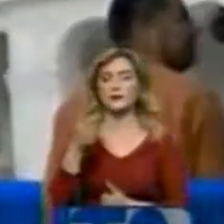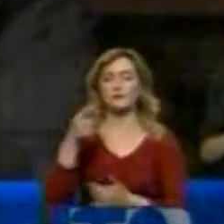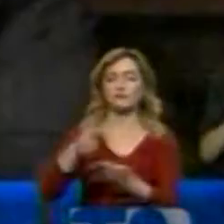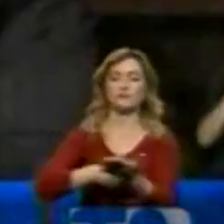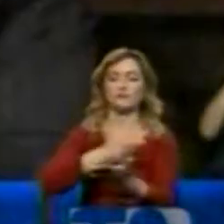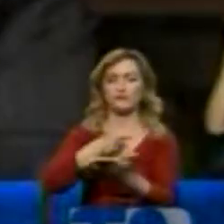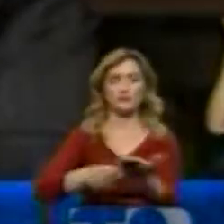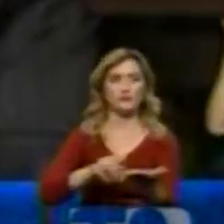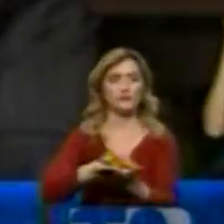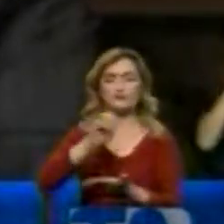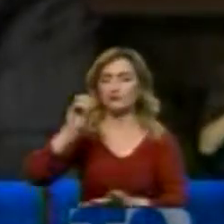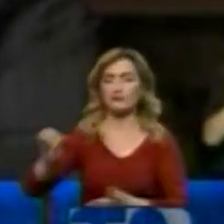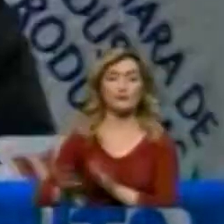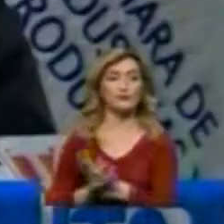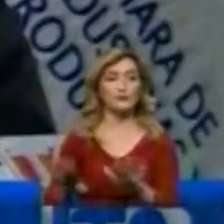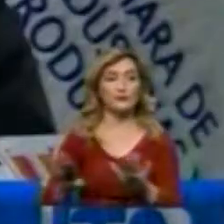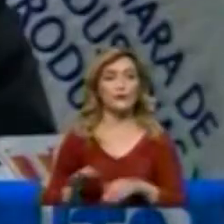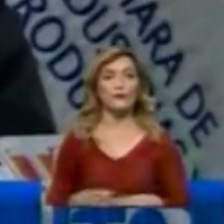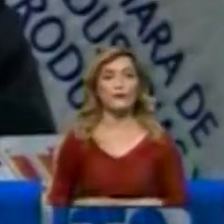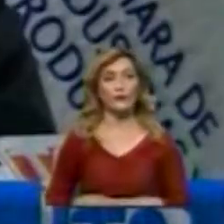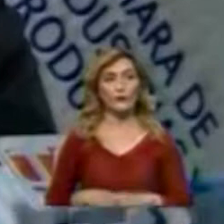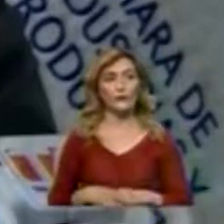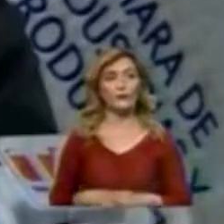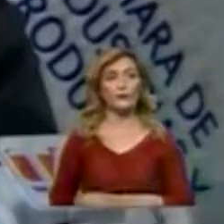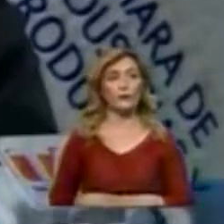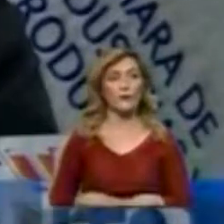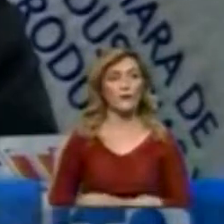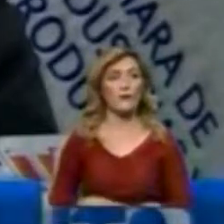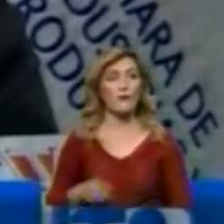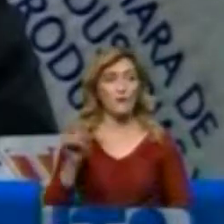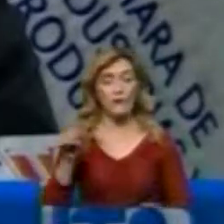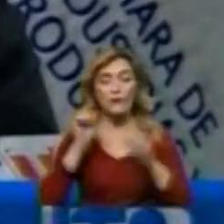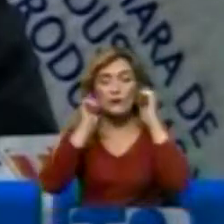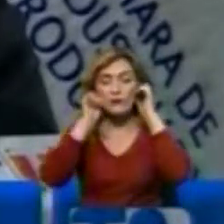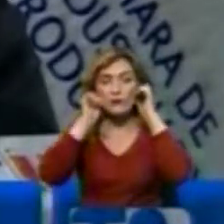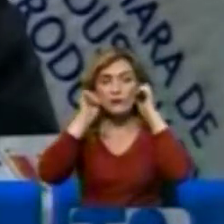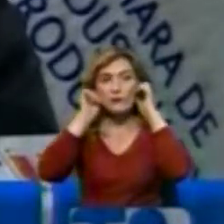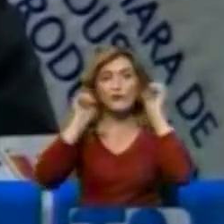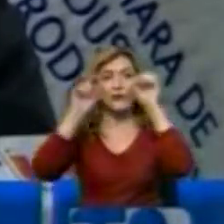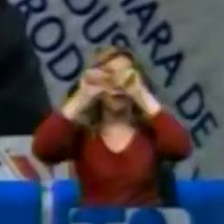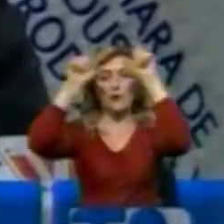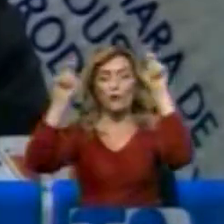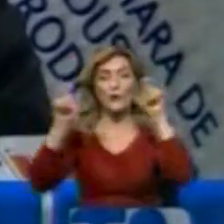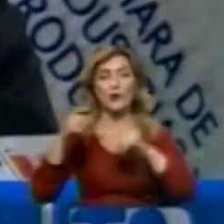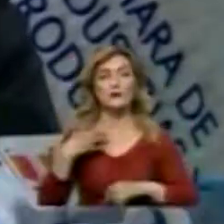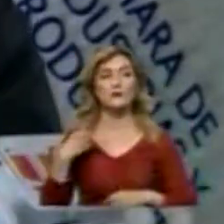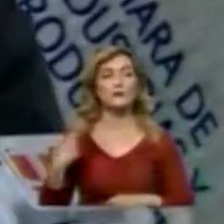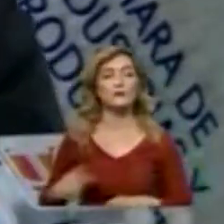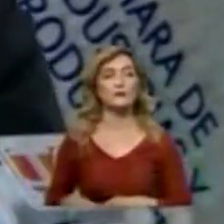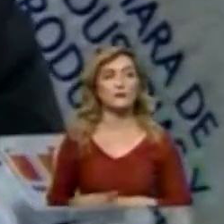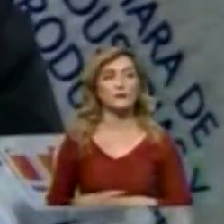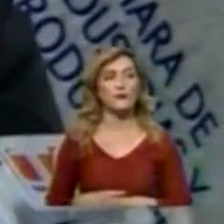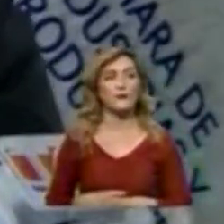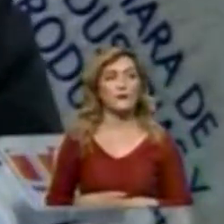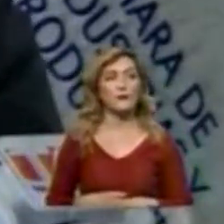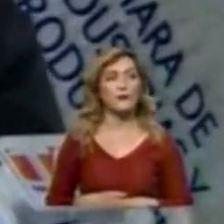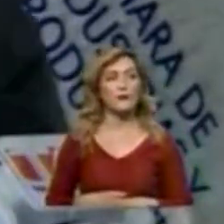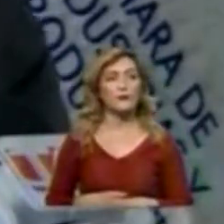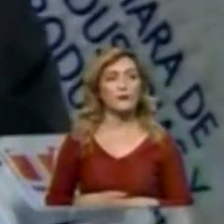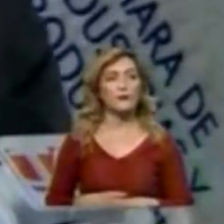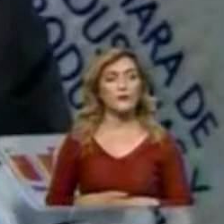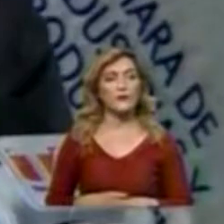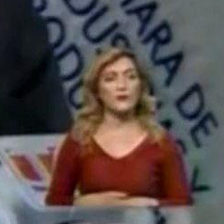como anunció el primer mandatario esto hacía que las empresas lleguen a pagar una tasa efectiva de impuesto a la renta